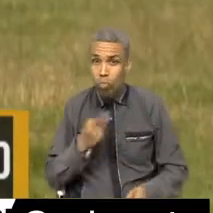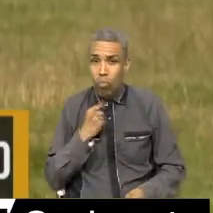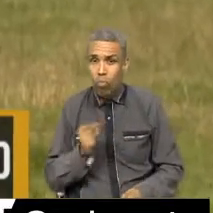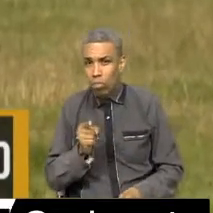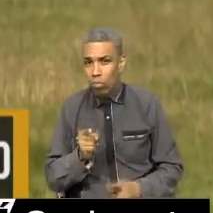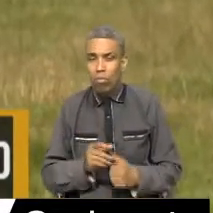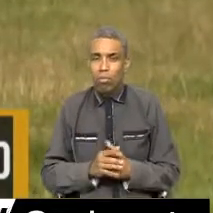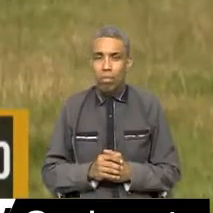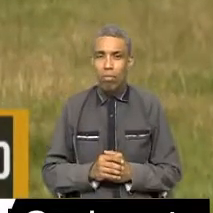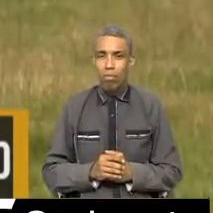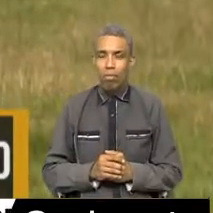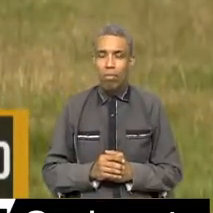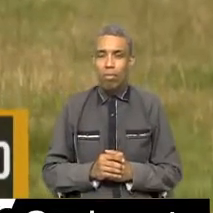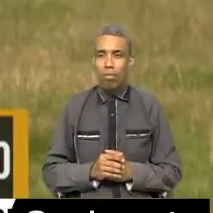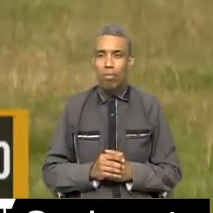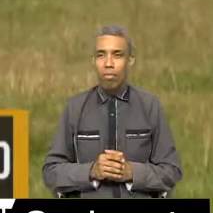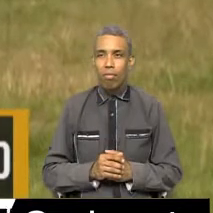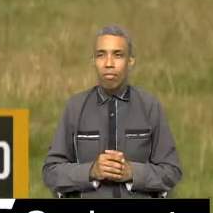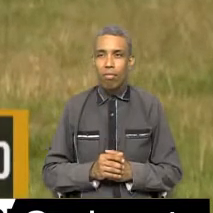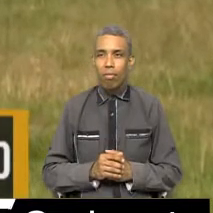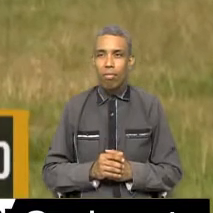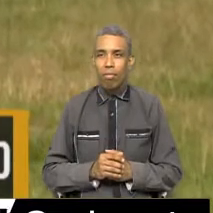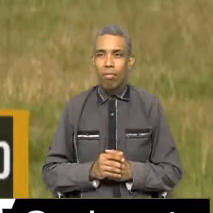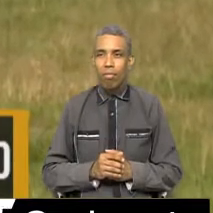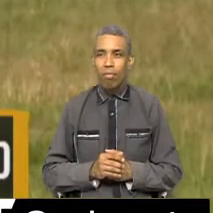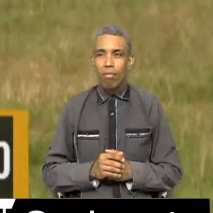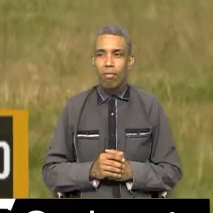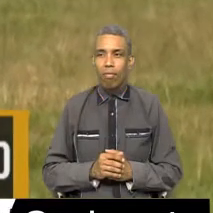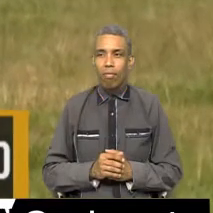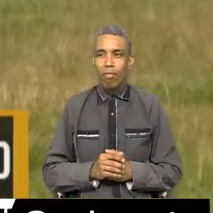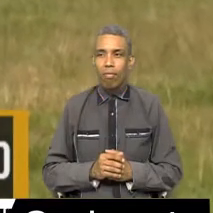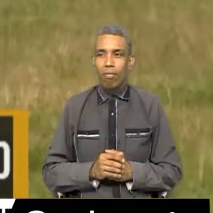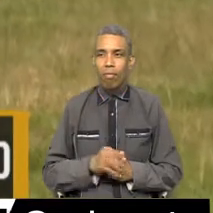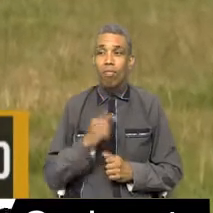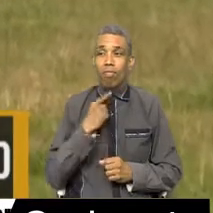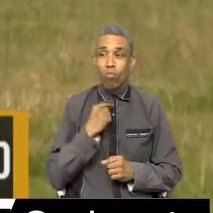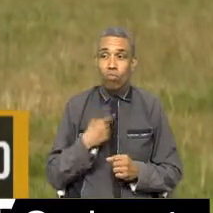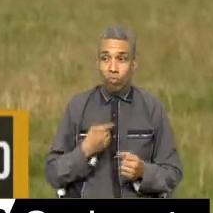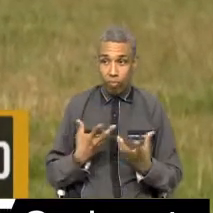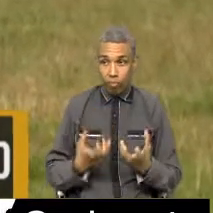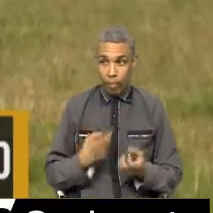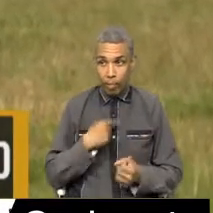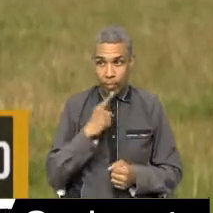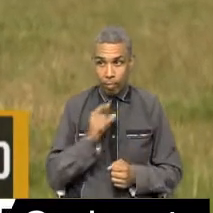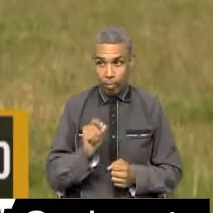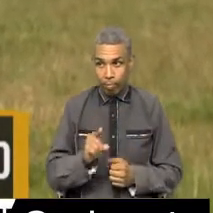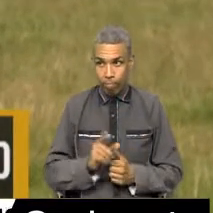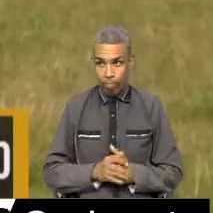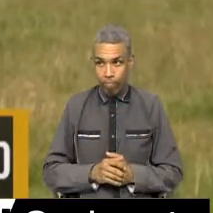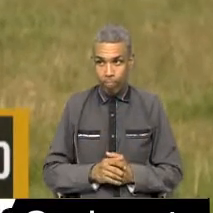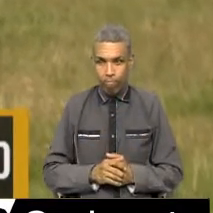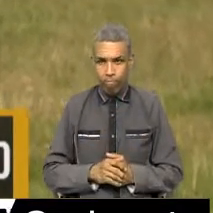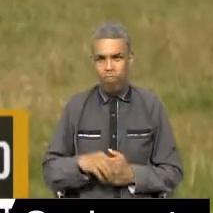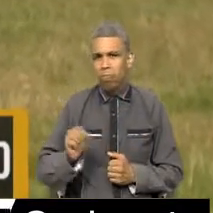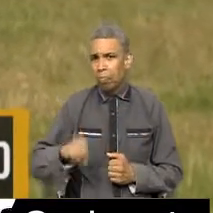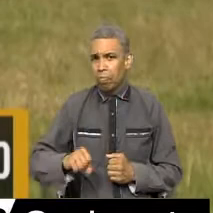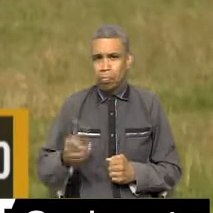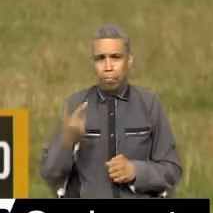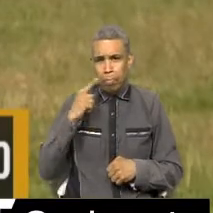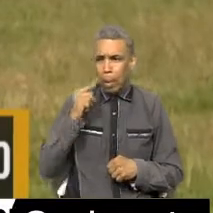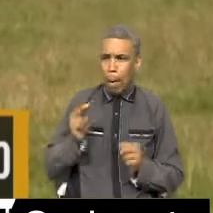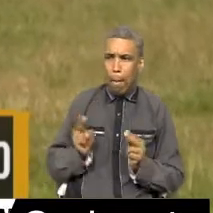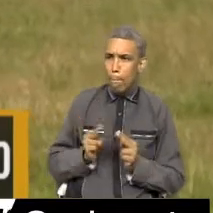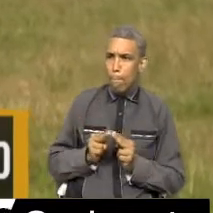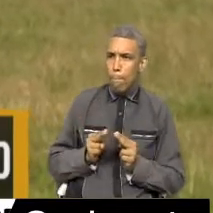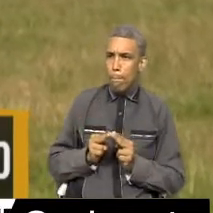como equipo de fútbol, sino también a los demás compañeros que vienen de otras partes? Pues sí, aunque no los conozcamos, toca